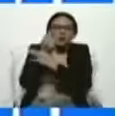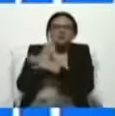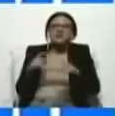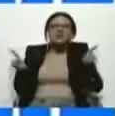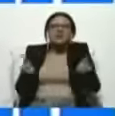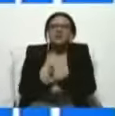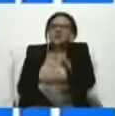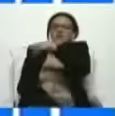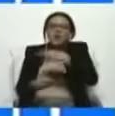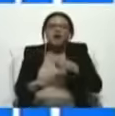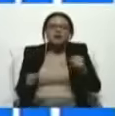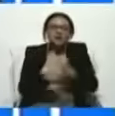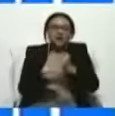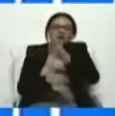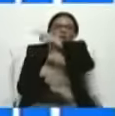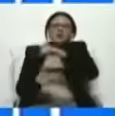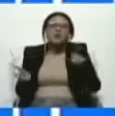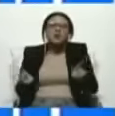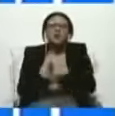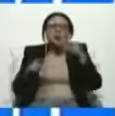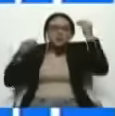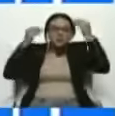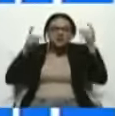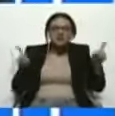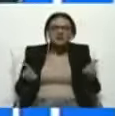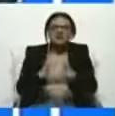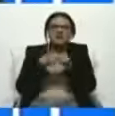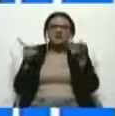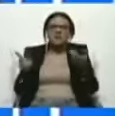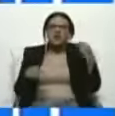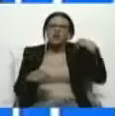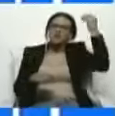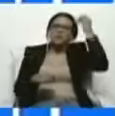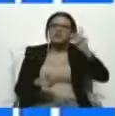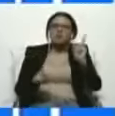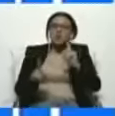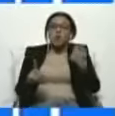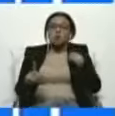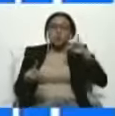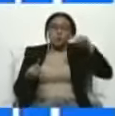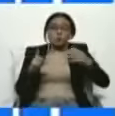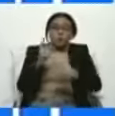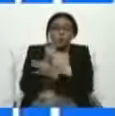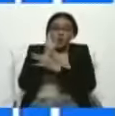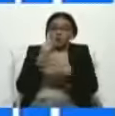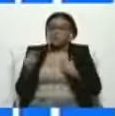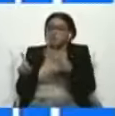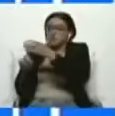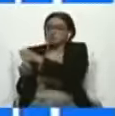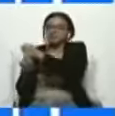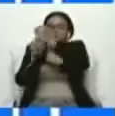es. Y trayendo un ancianito y sentándolo ahí, entonces no, ya está listo. A la gente se le olvidó.